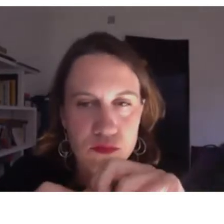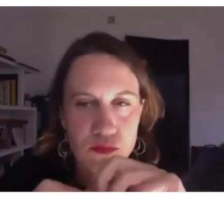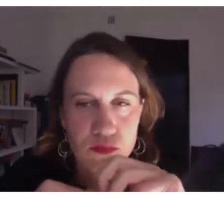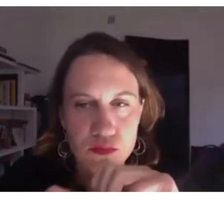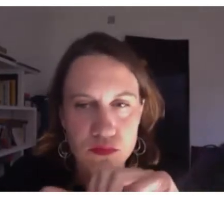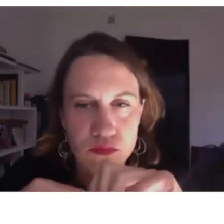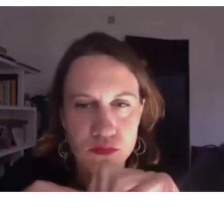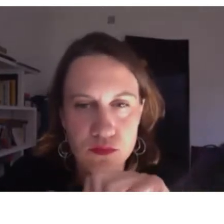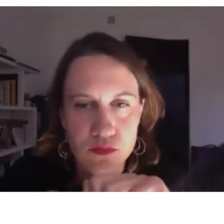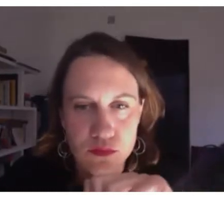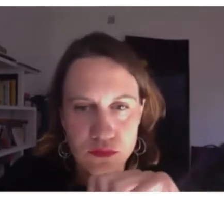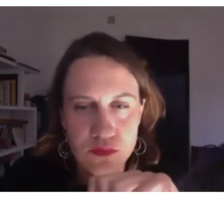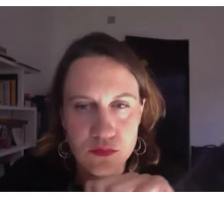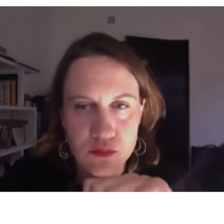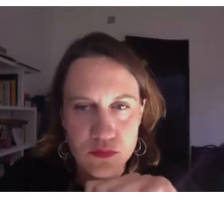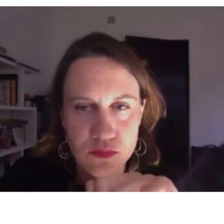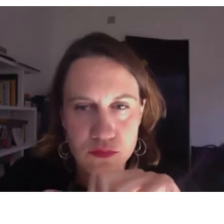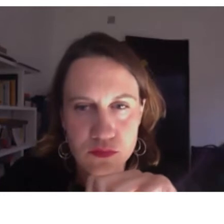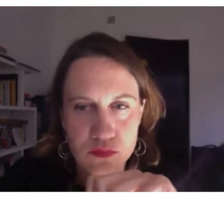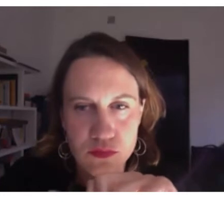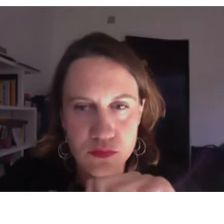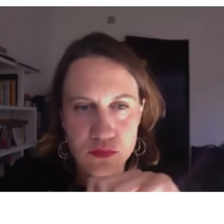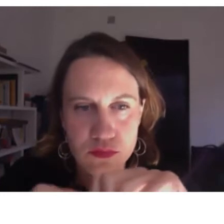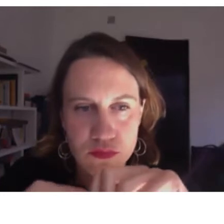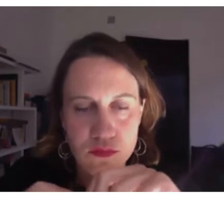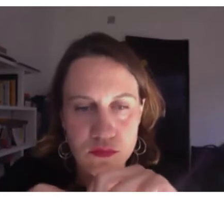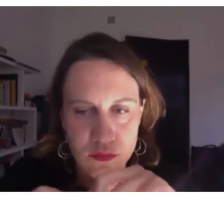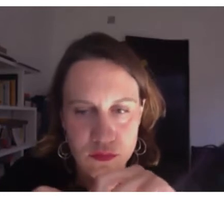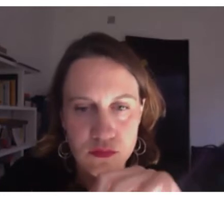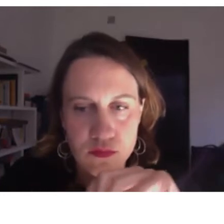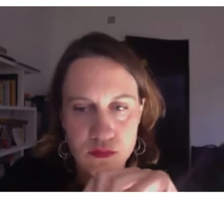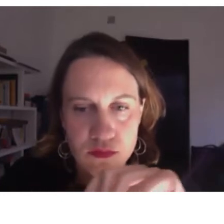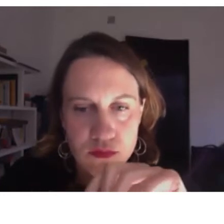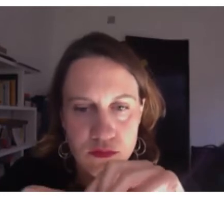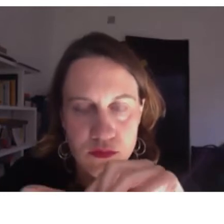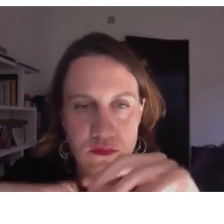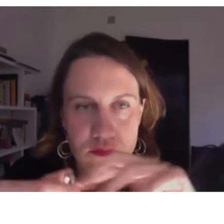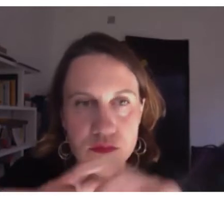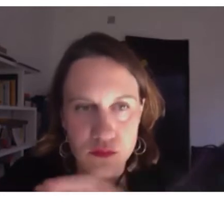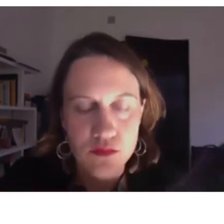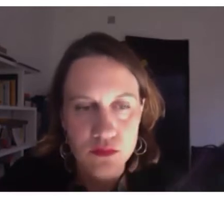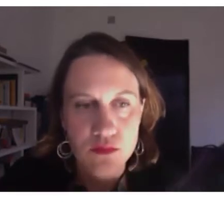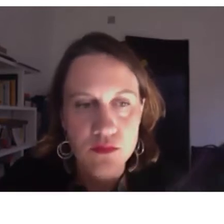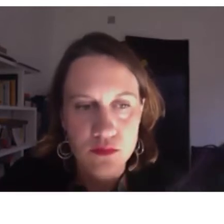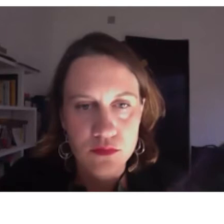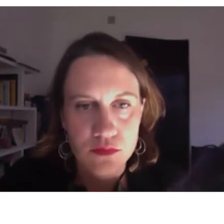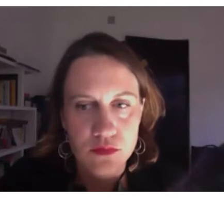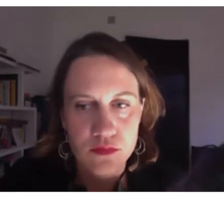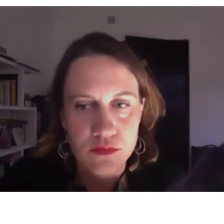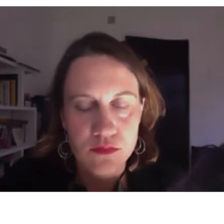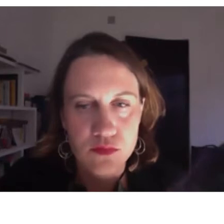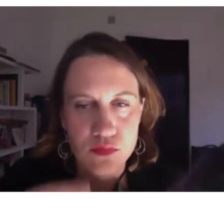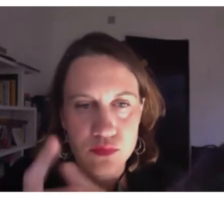la planeta Tierra. Y es para nosotros es la planeta Tierra, es la, no es él, es femenino. Entonces